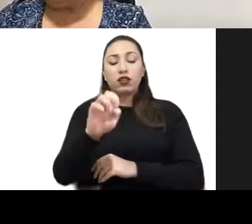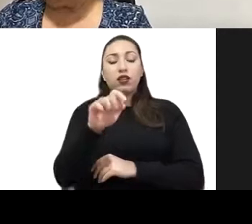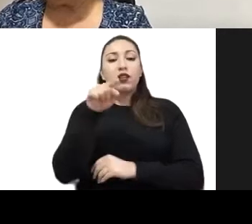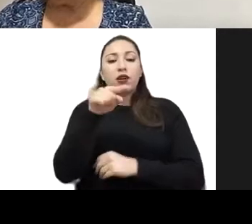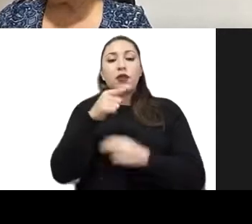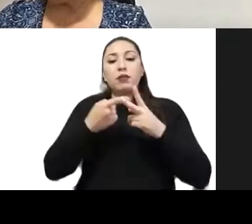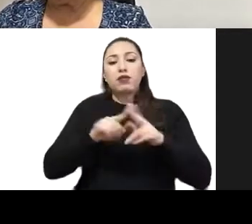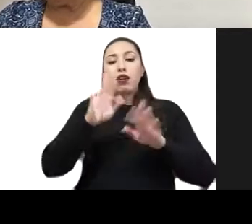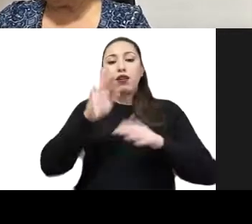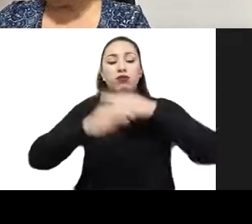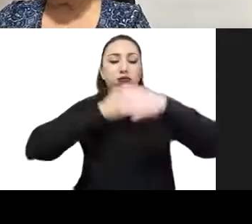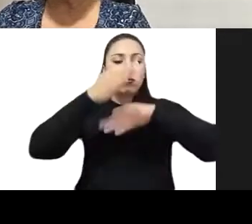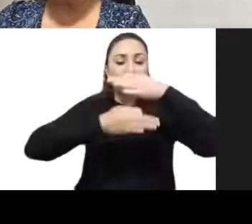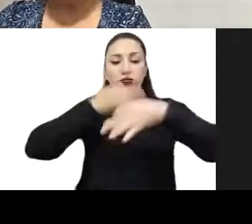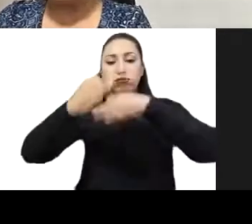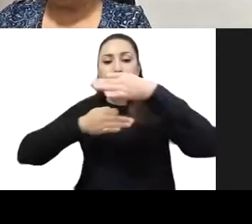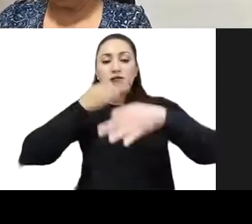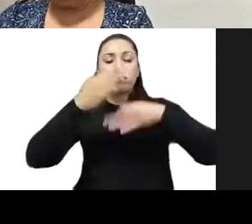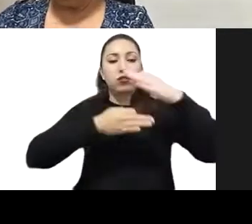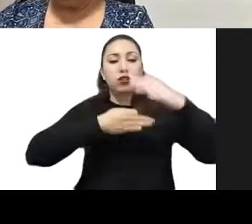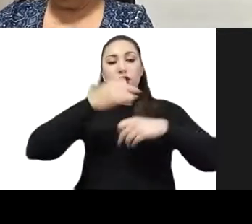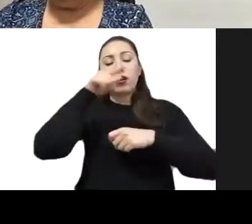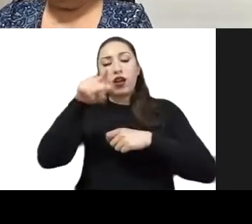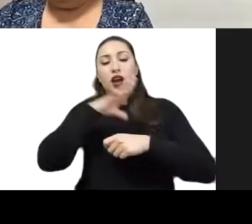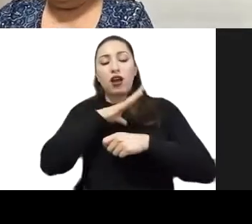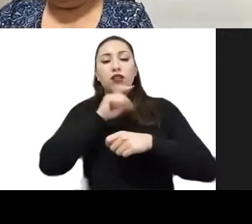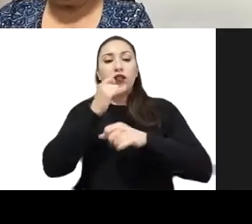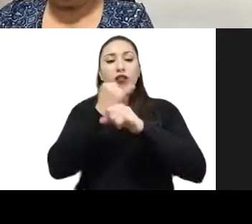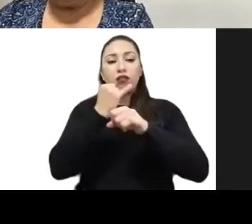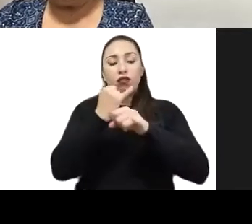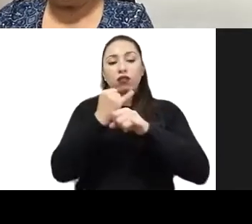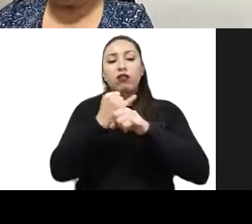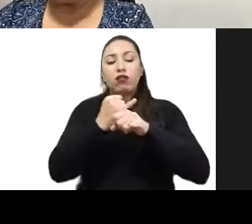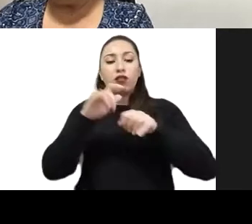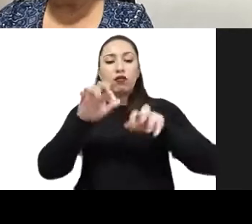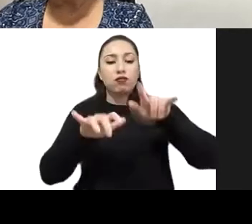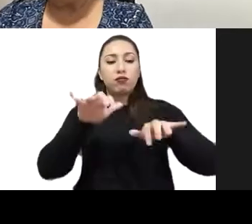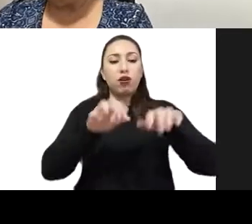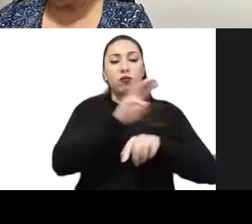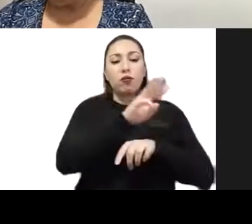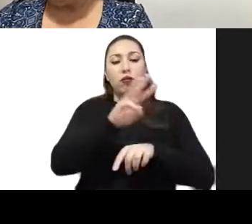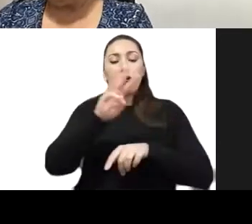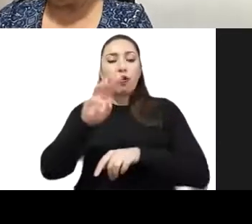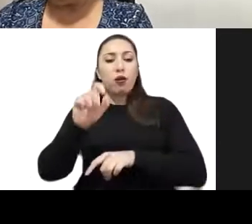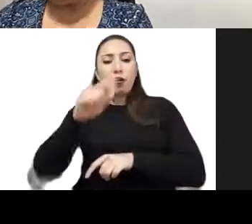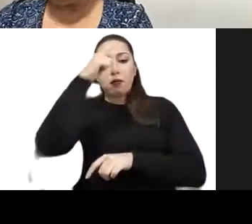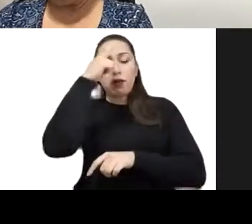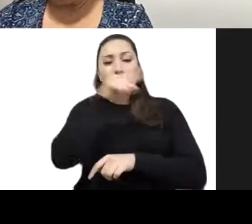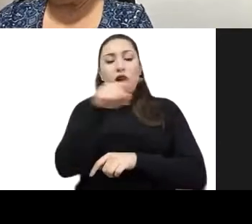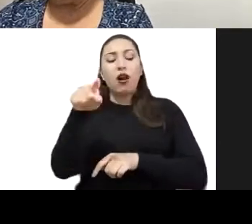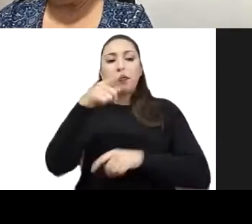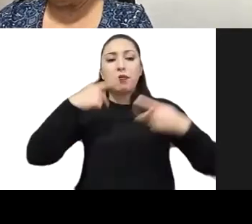campaña de difusión de su portal a fin de dar a conocer los libros de texto